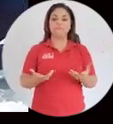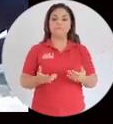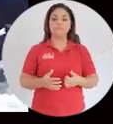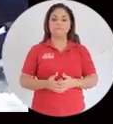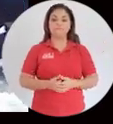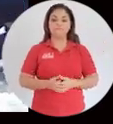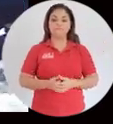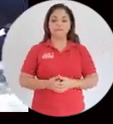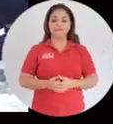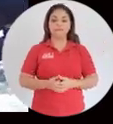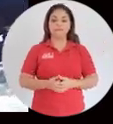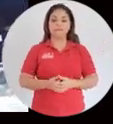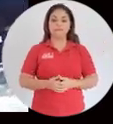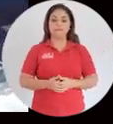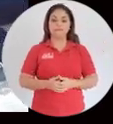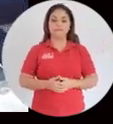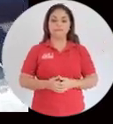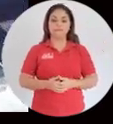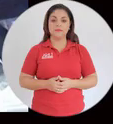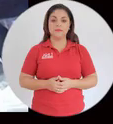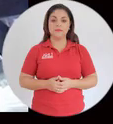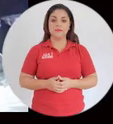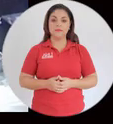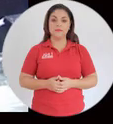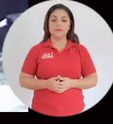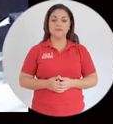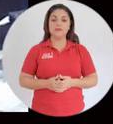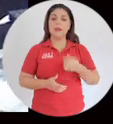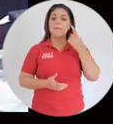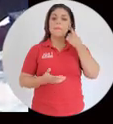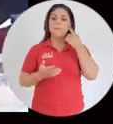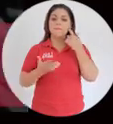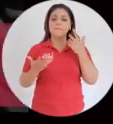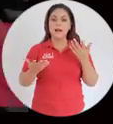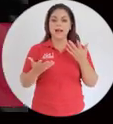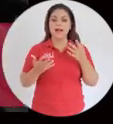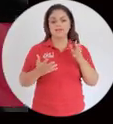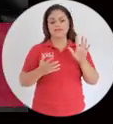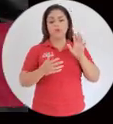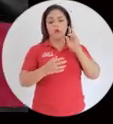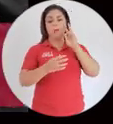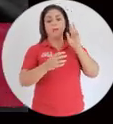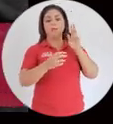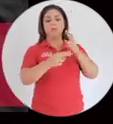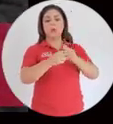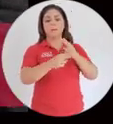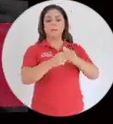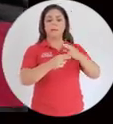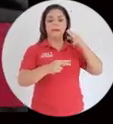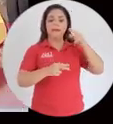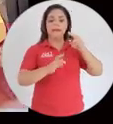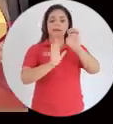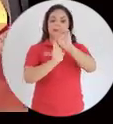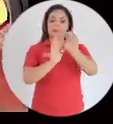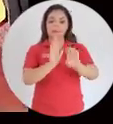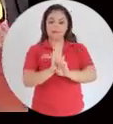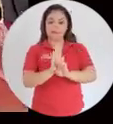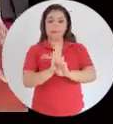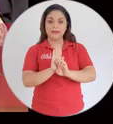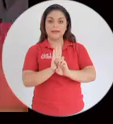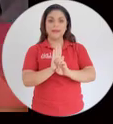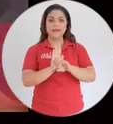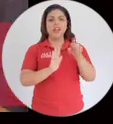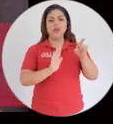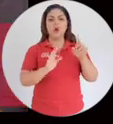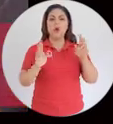lo ubica en el sistema normativo y más reconocido como estatal. En este sistema de